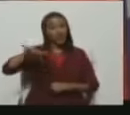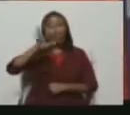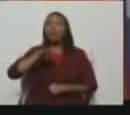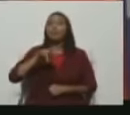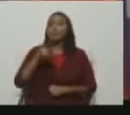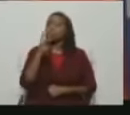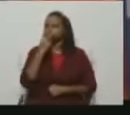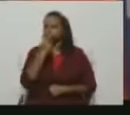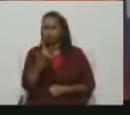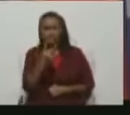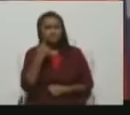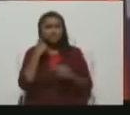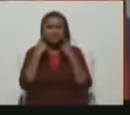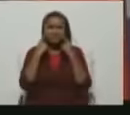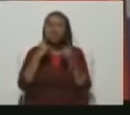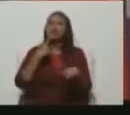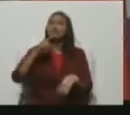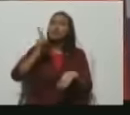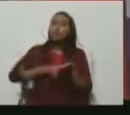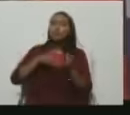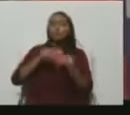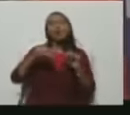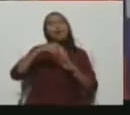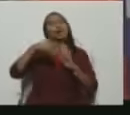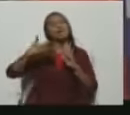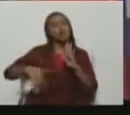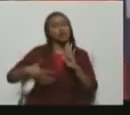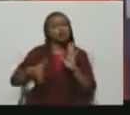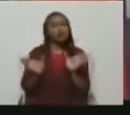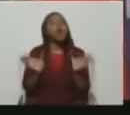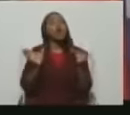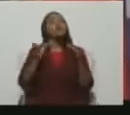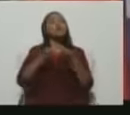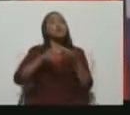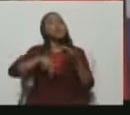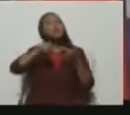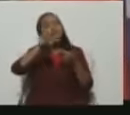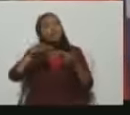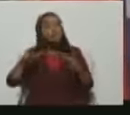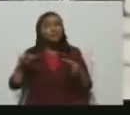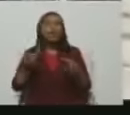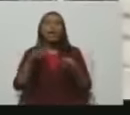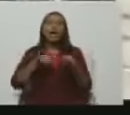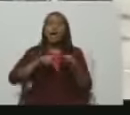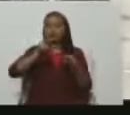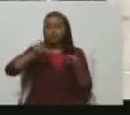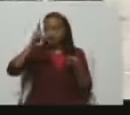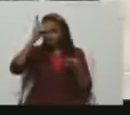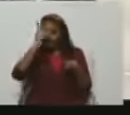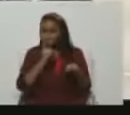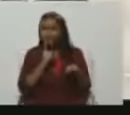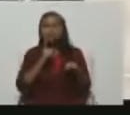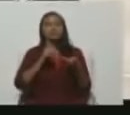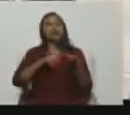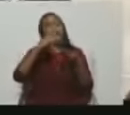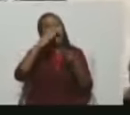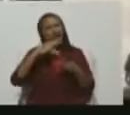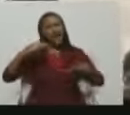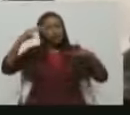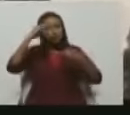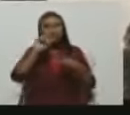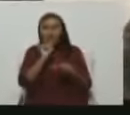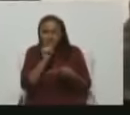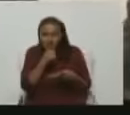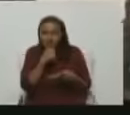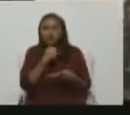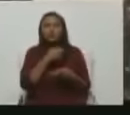el derecho al sufragio de los grupos de mayor vulnerabilidad, personas con discapacidad, adultos y adultas